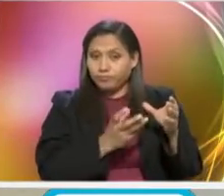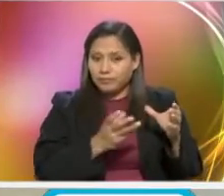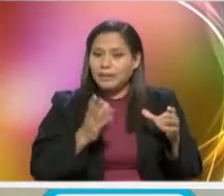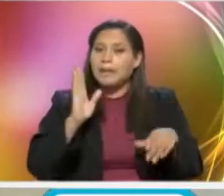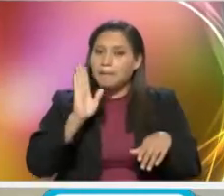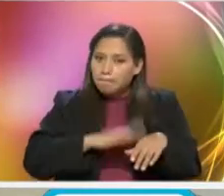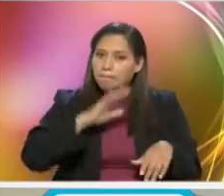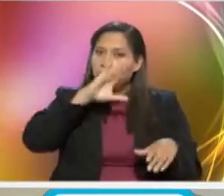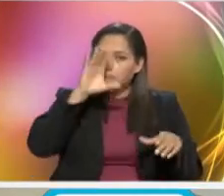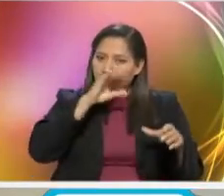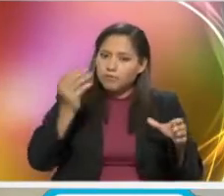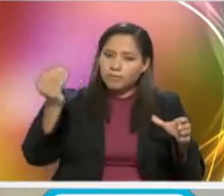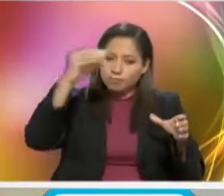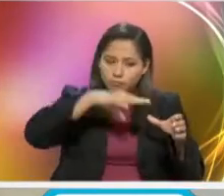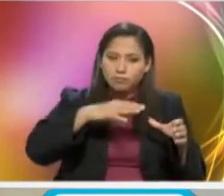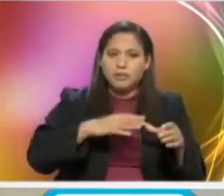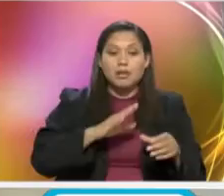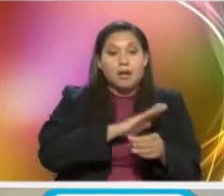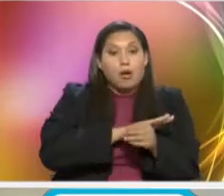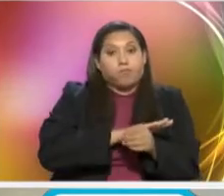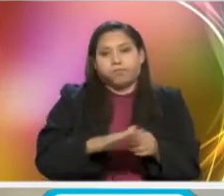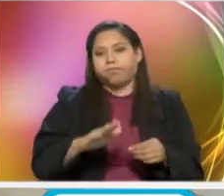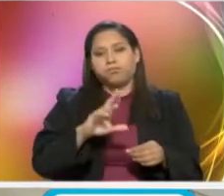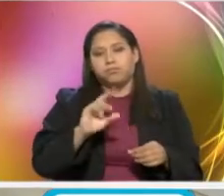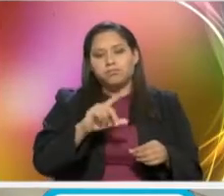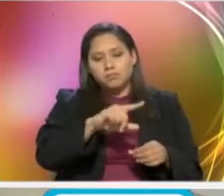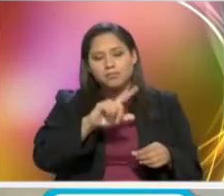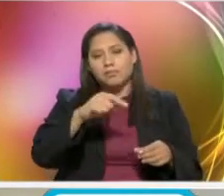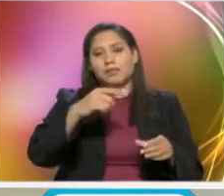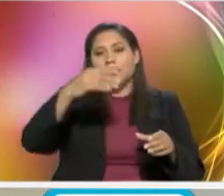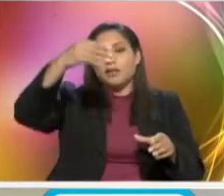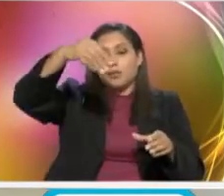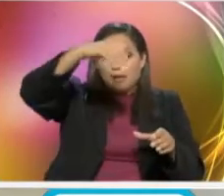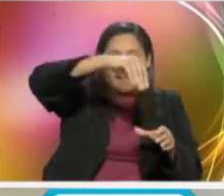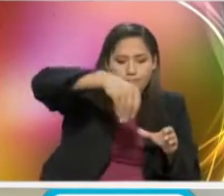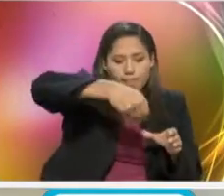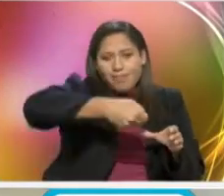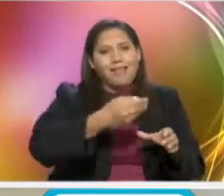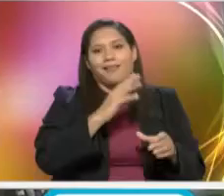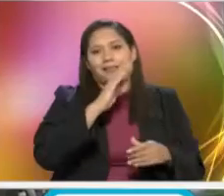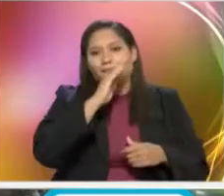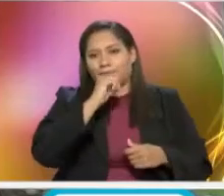echando más mango. ¿Sí? No lo llenen, porque si no, no van a poder ni meter la cuchara para moverle, ¿no?